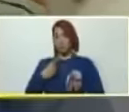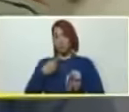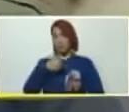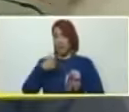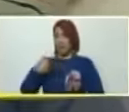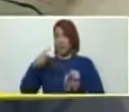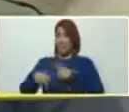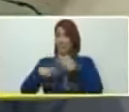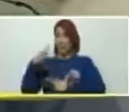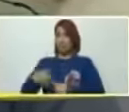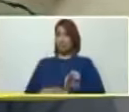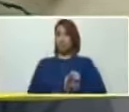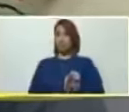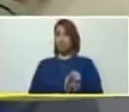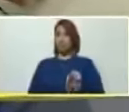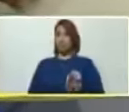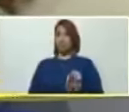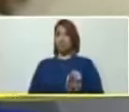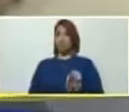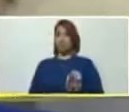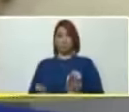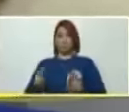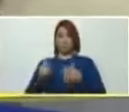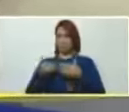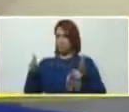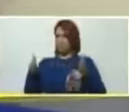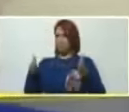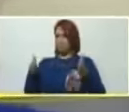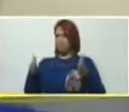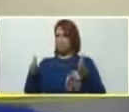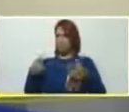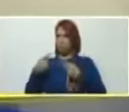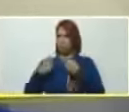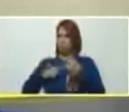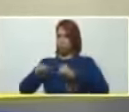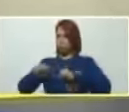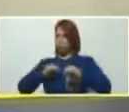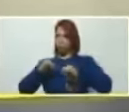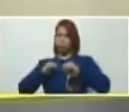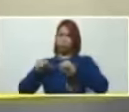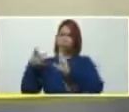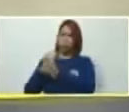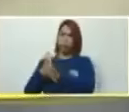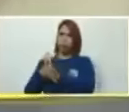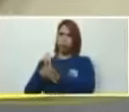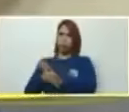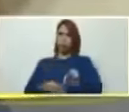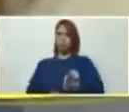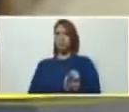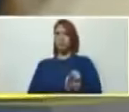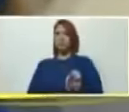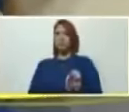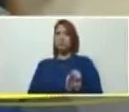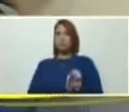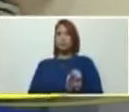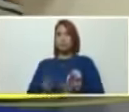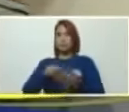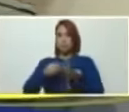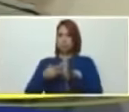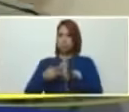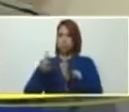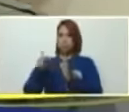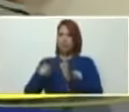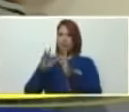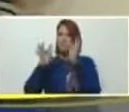plan está establecido en la distinta dinámica a propósito de lo que ha sido la forma de dar